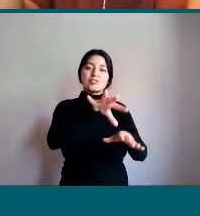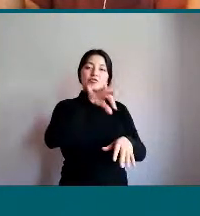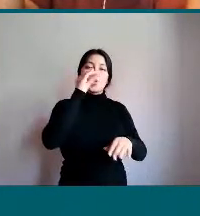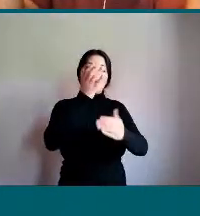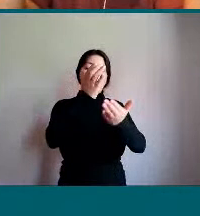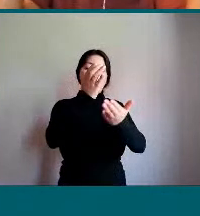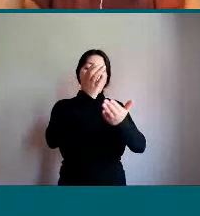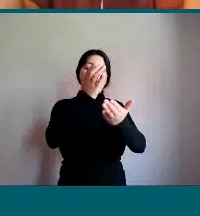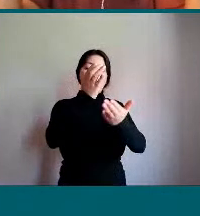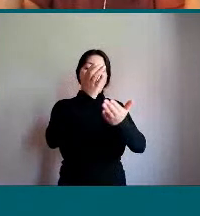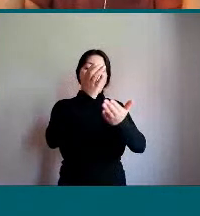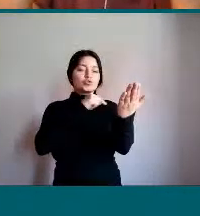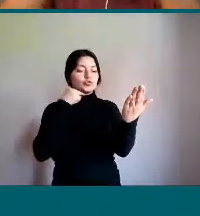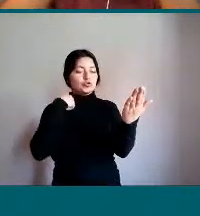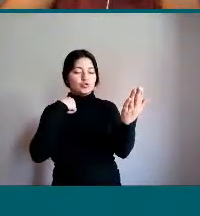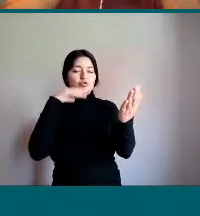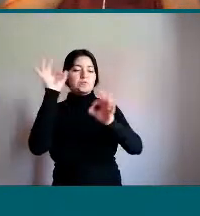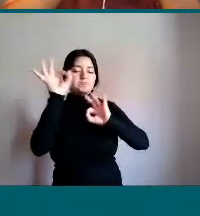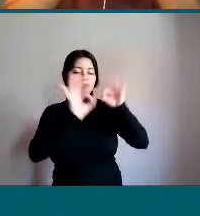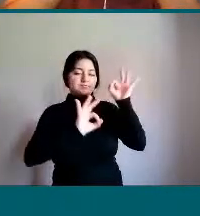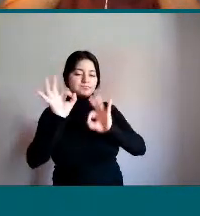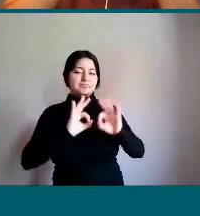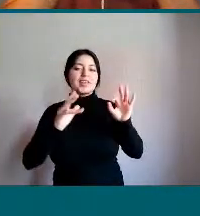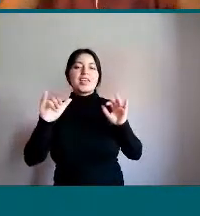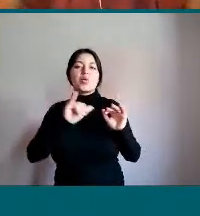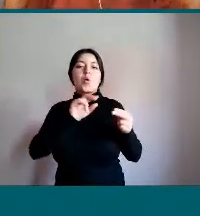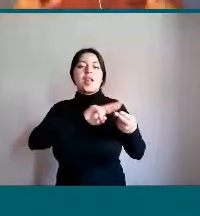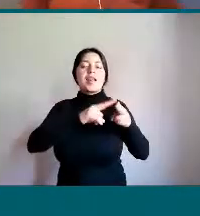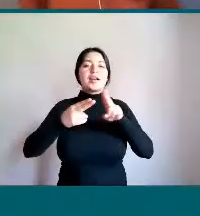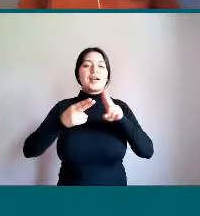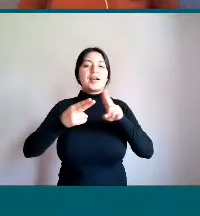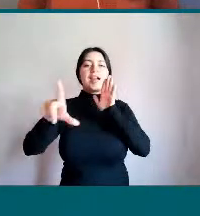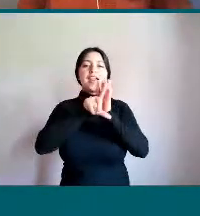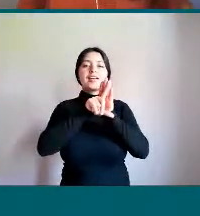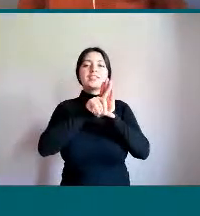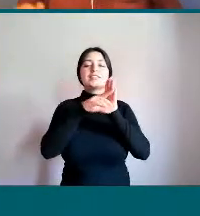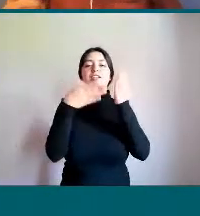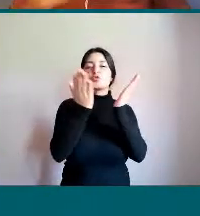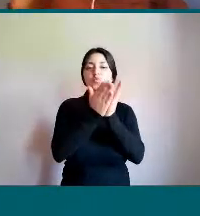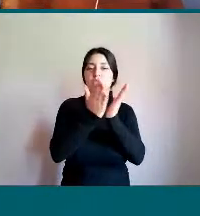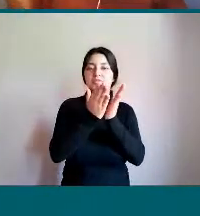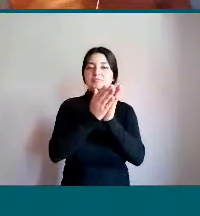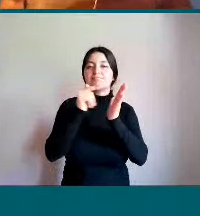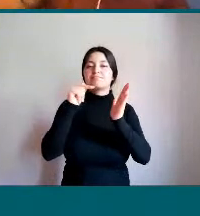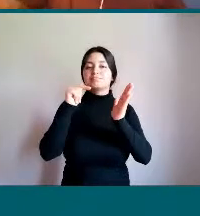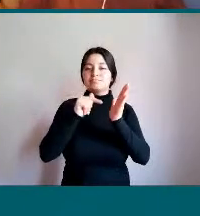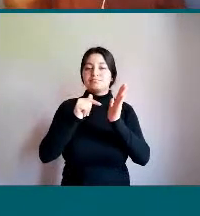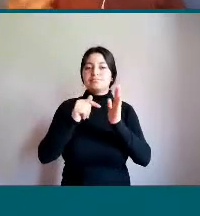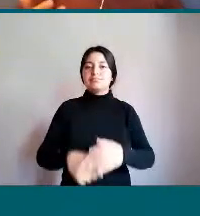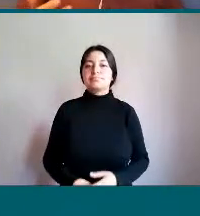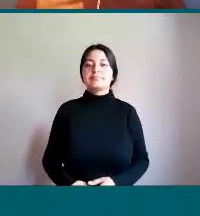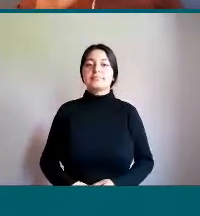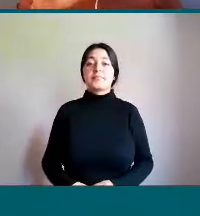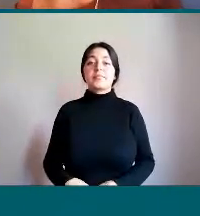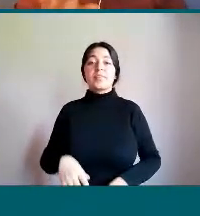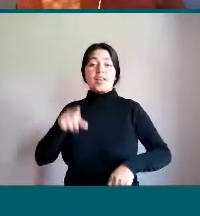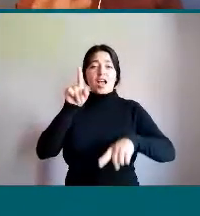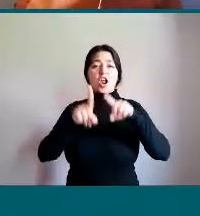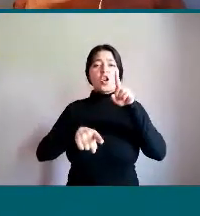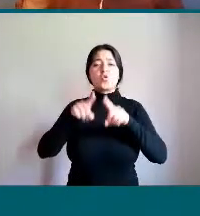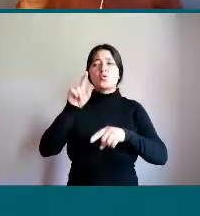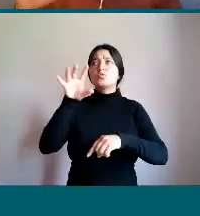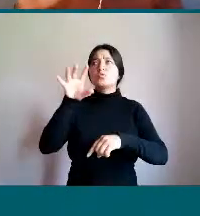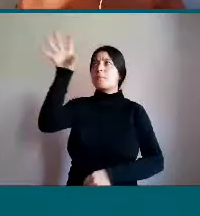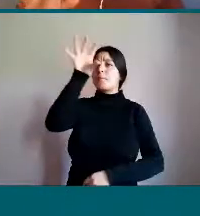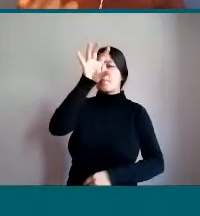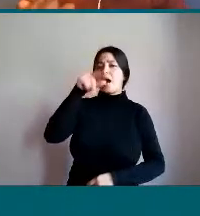empiezo a concretar, ¿no? Mi ley educativa. Ya sabemos que esta ley, normalmente y en casi todos los países, y a mí me consta que en